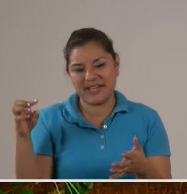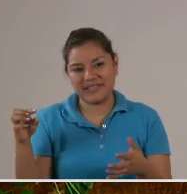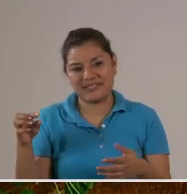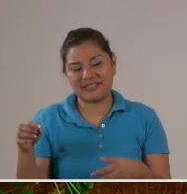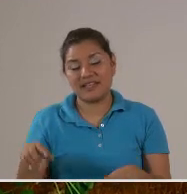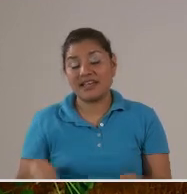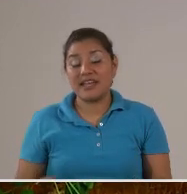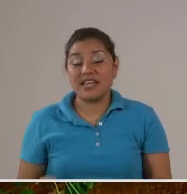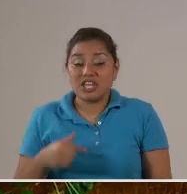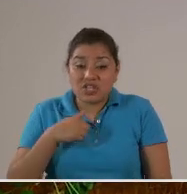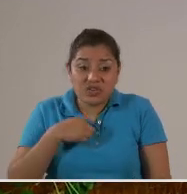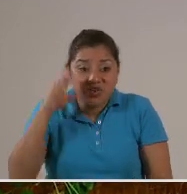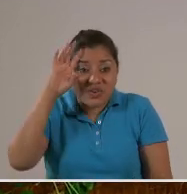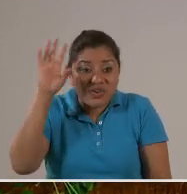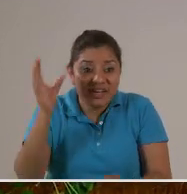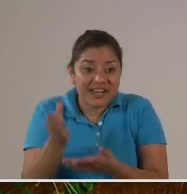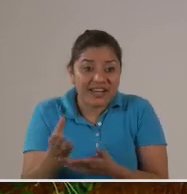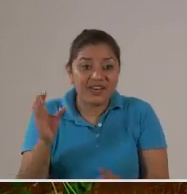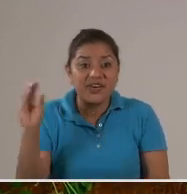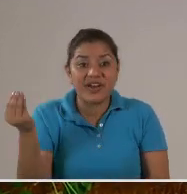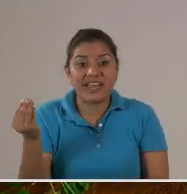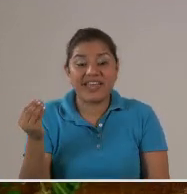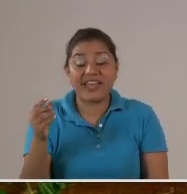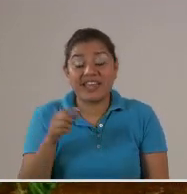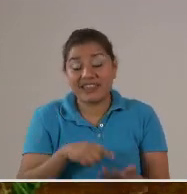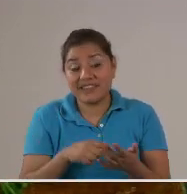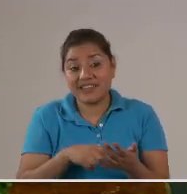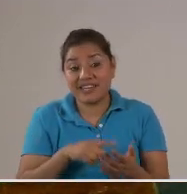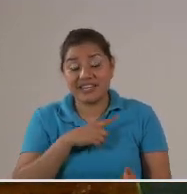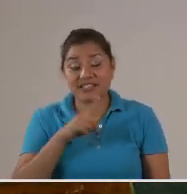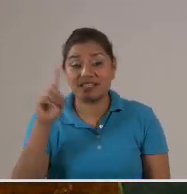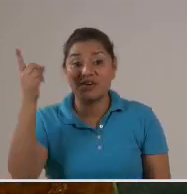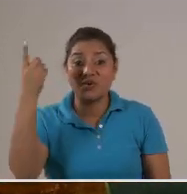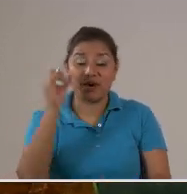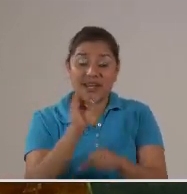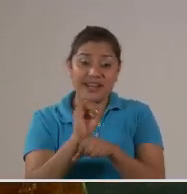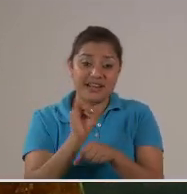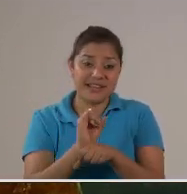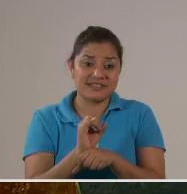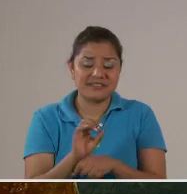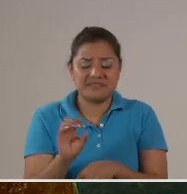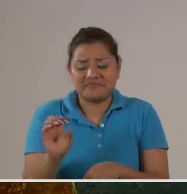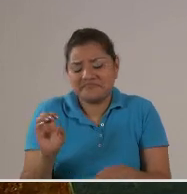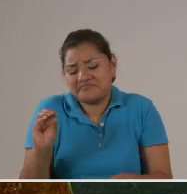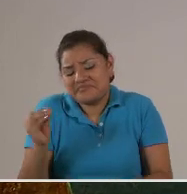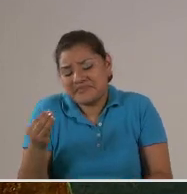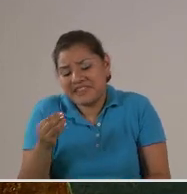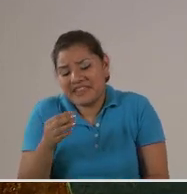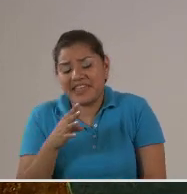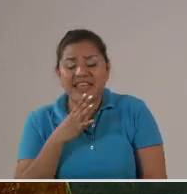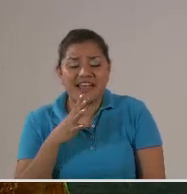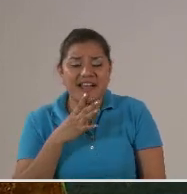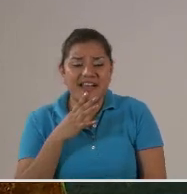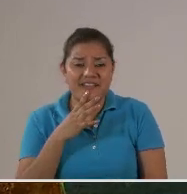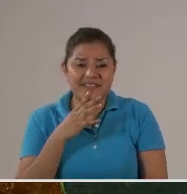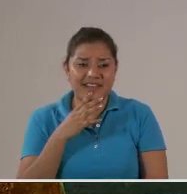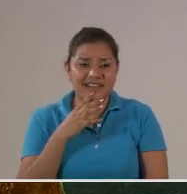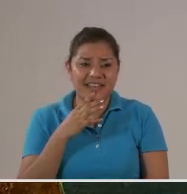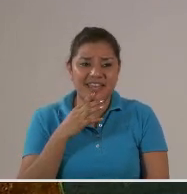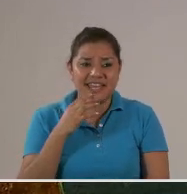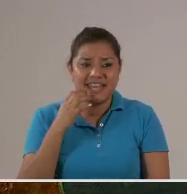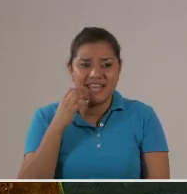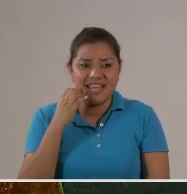español porque está bien si no si si no pueden hablar inglés o se van a congregar Pues porque se identifican espiritualmente